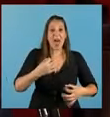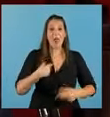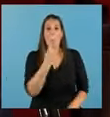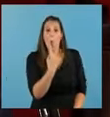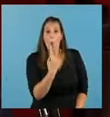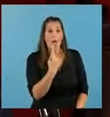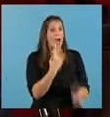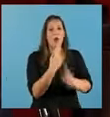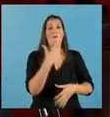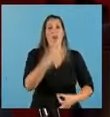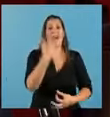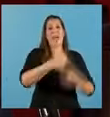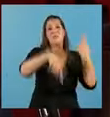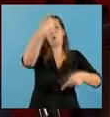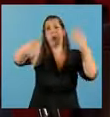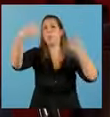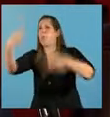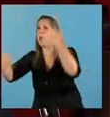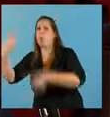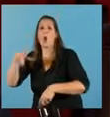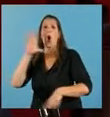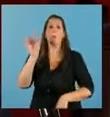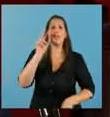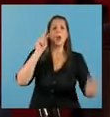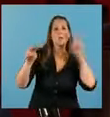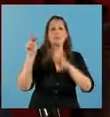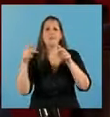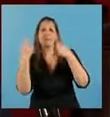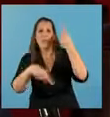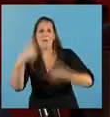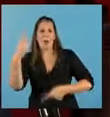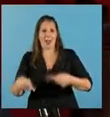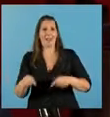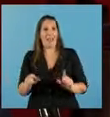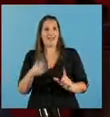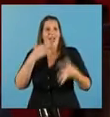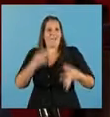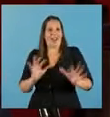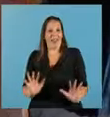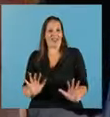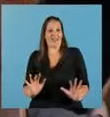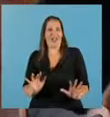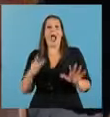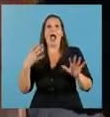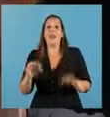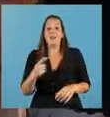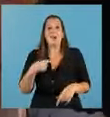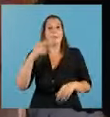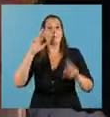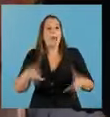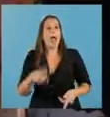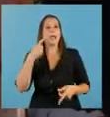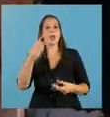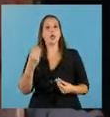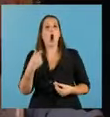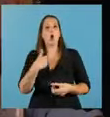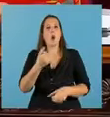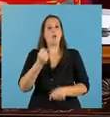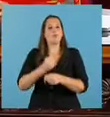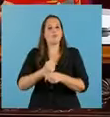voces, intereses y miradas diversas. Vamos a generar instancias para planear políticas de Estado con un